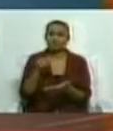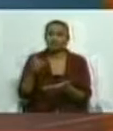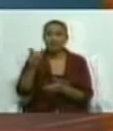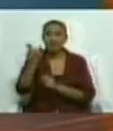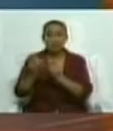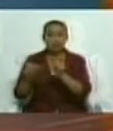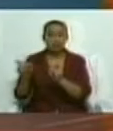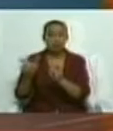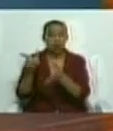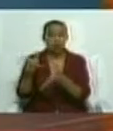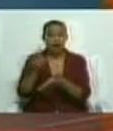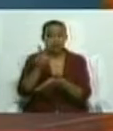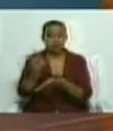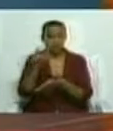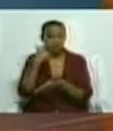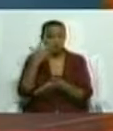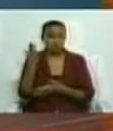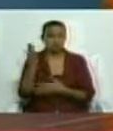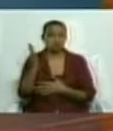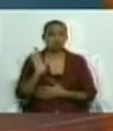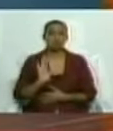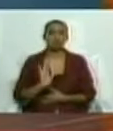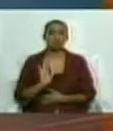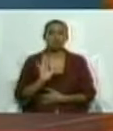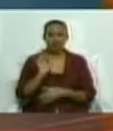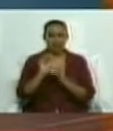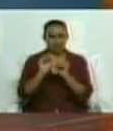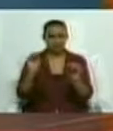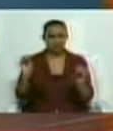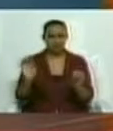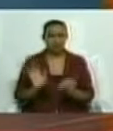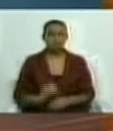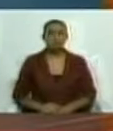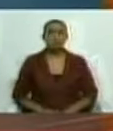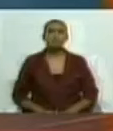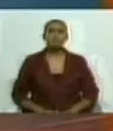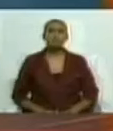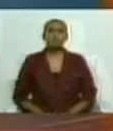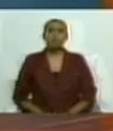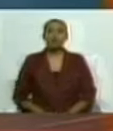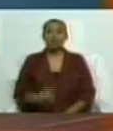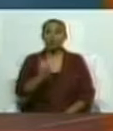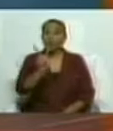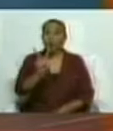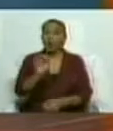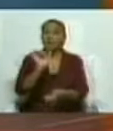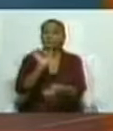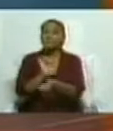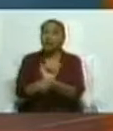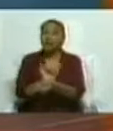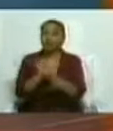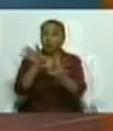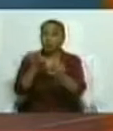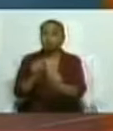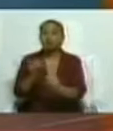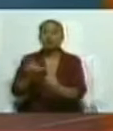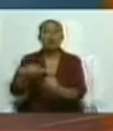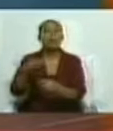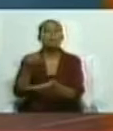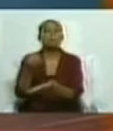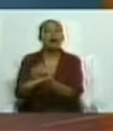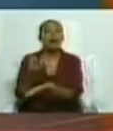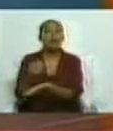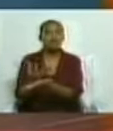Quiero recordar que los dos detenidos en maturín que he mencionado fueron